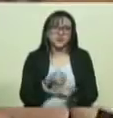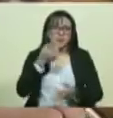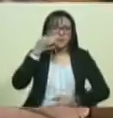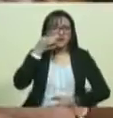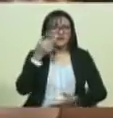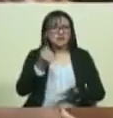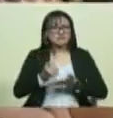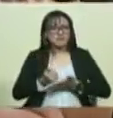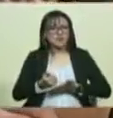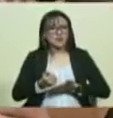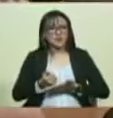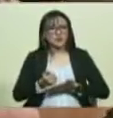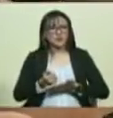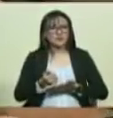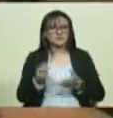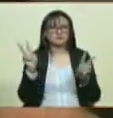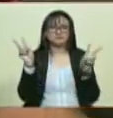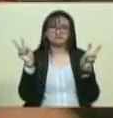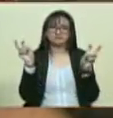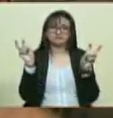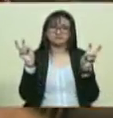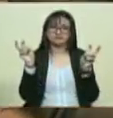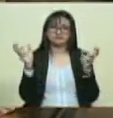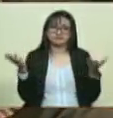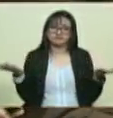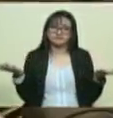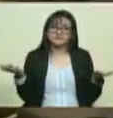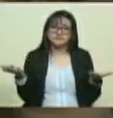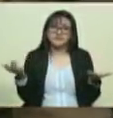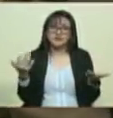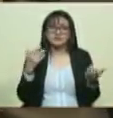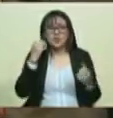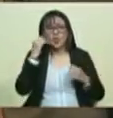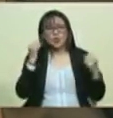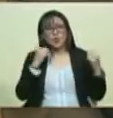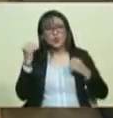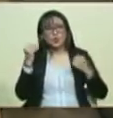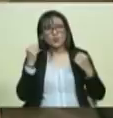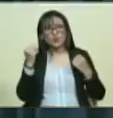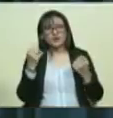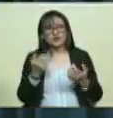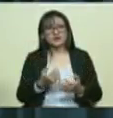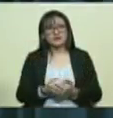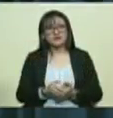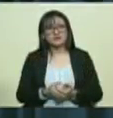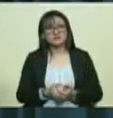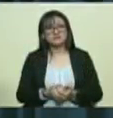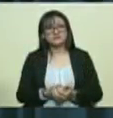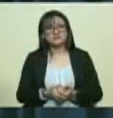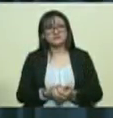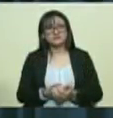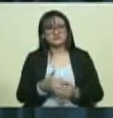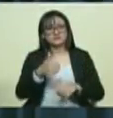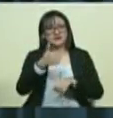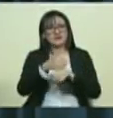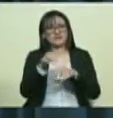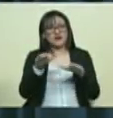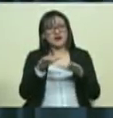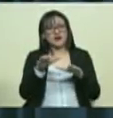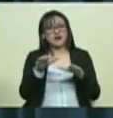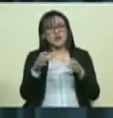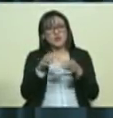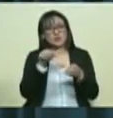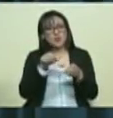humanitaria entre comillas nos parece muy muy dudoso y sospechoso que sea un general de jefe del comando sur